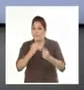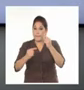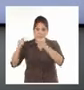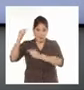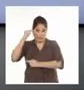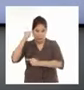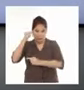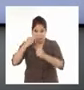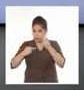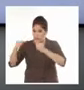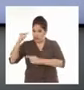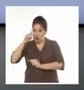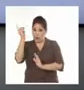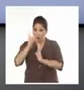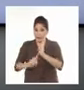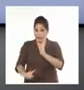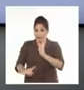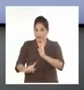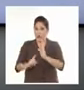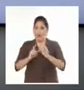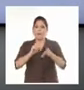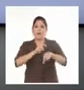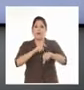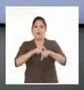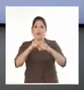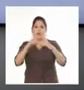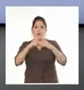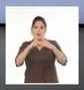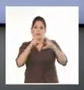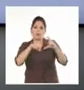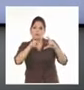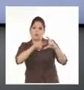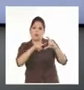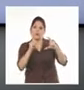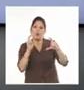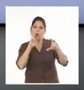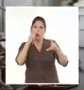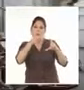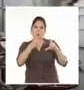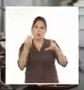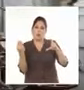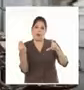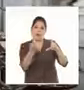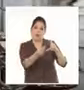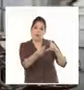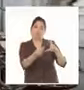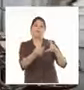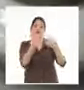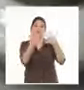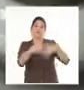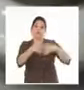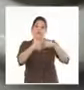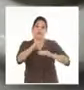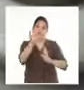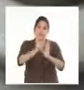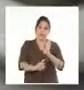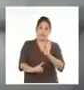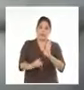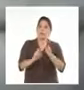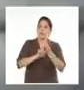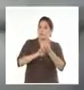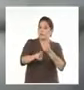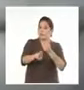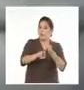tener electricidad en los metros contadores, hay que importar combustible, grandes volúmenes de combustible, se genera en una central termoeléctrica, se transmite y se